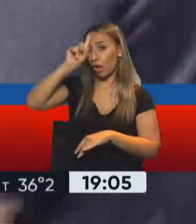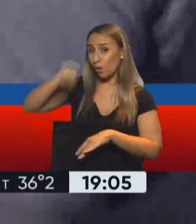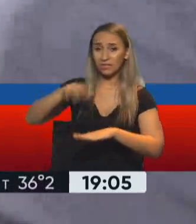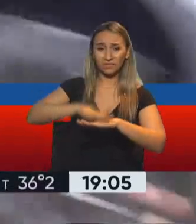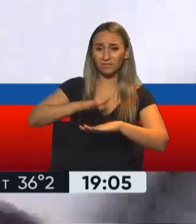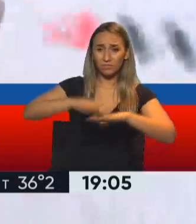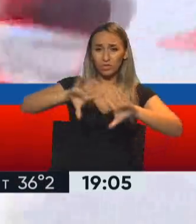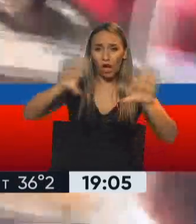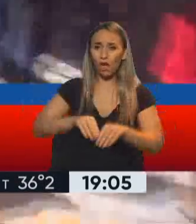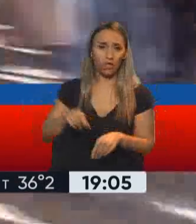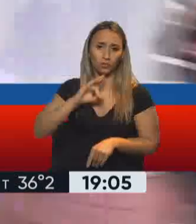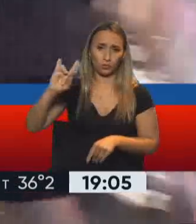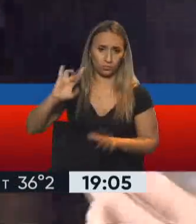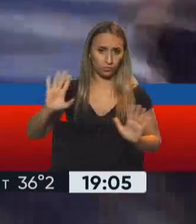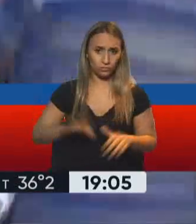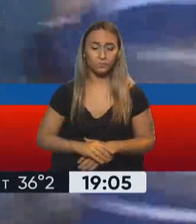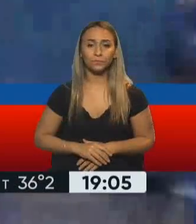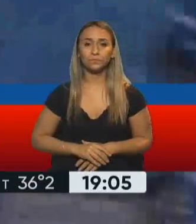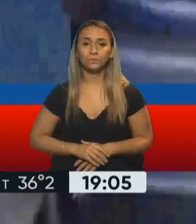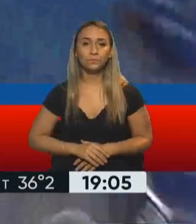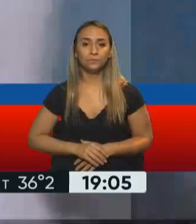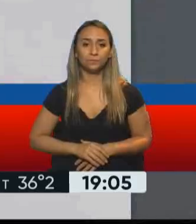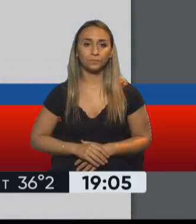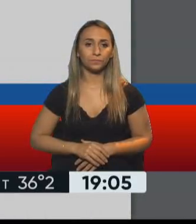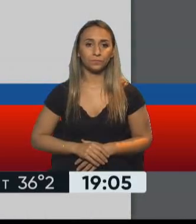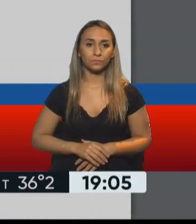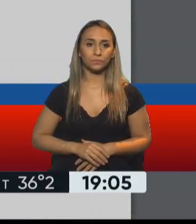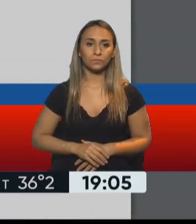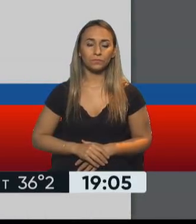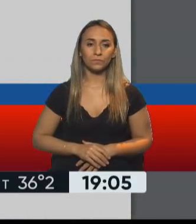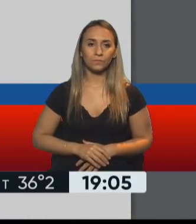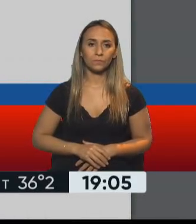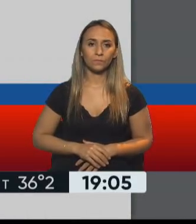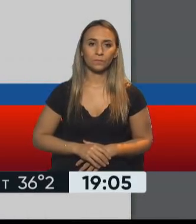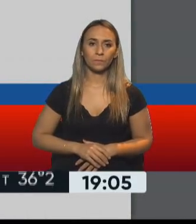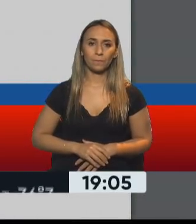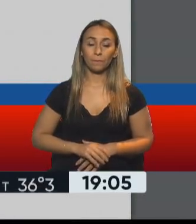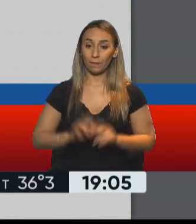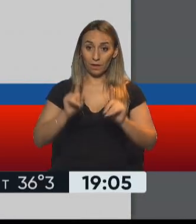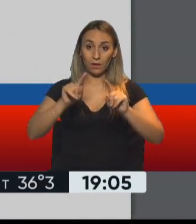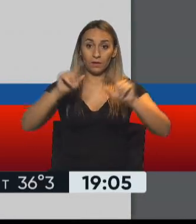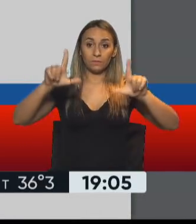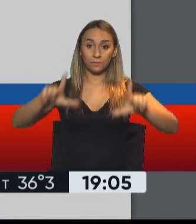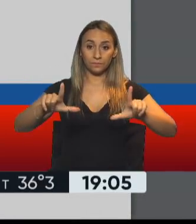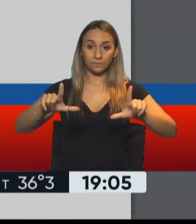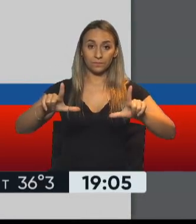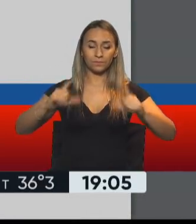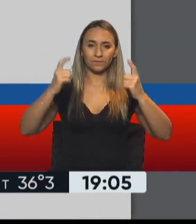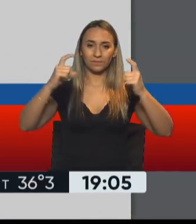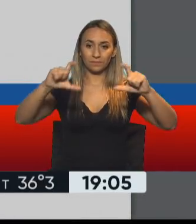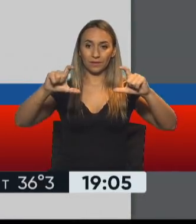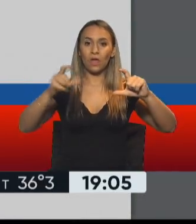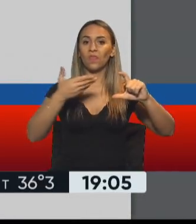vemos. Esto que estás viendo acá es la parte de